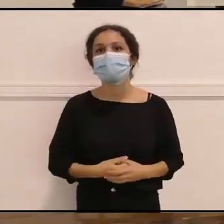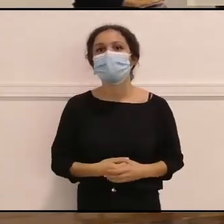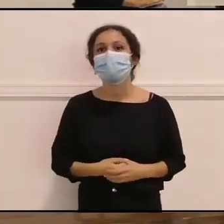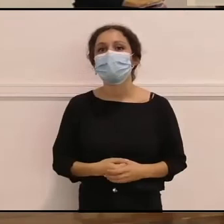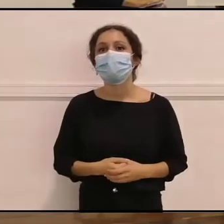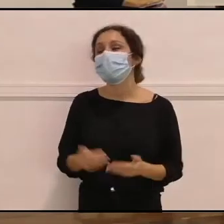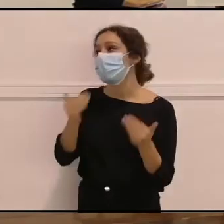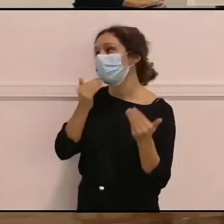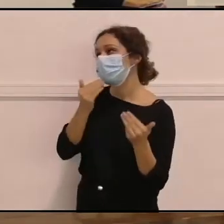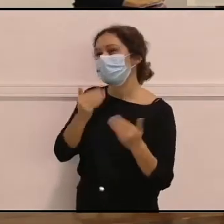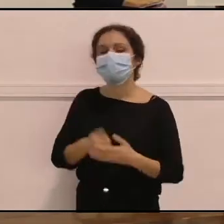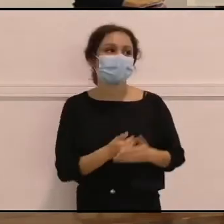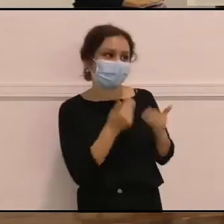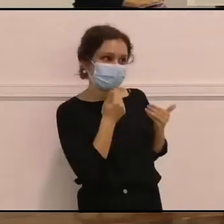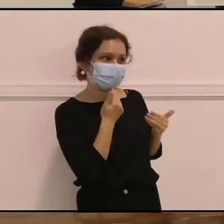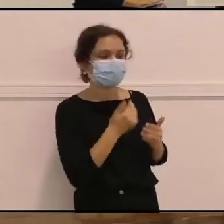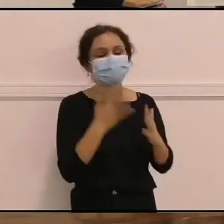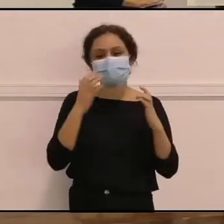Gracias.